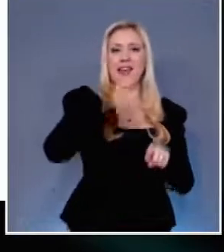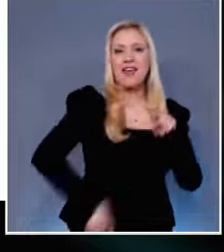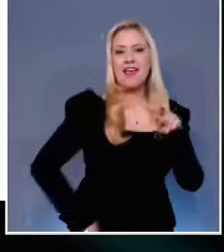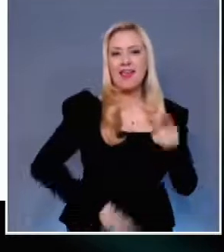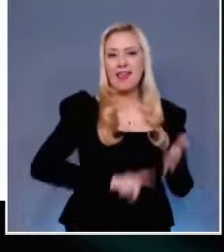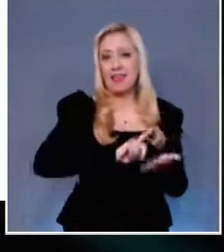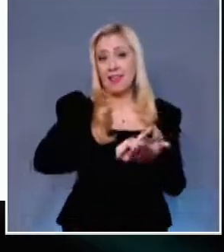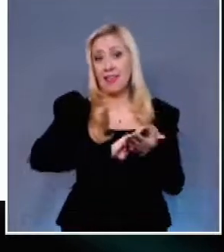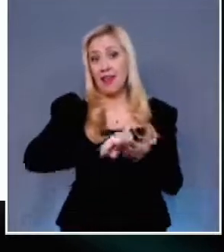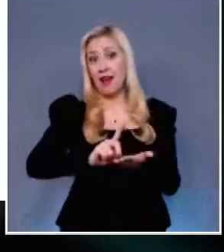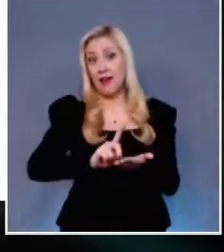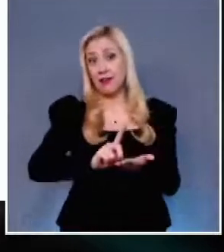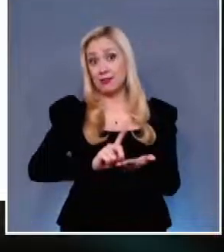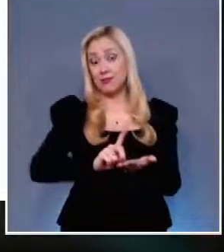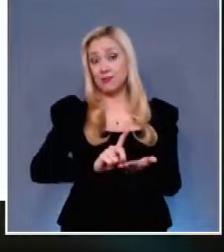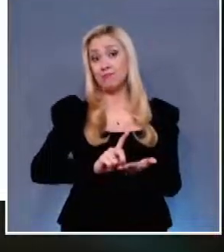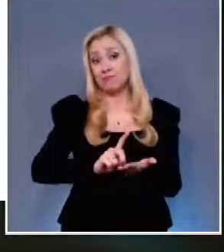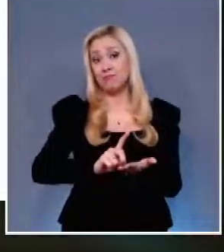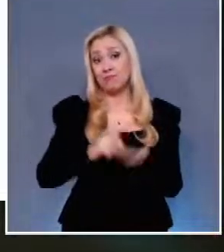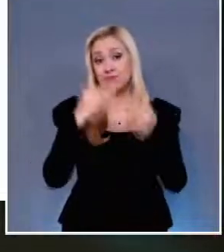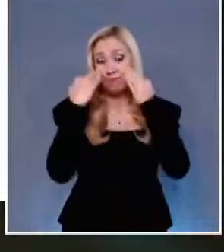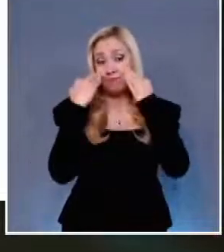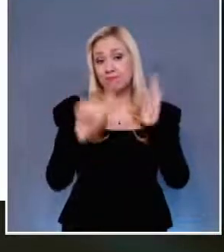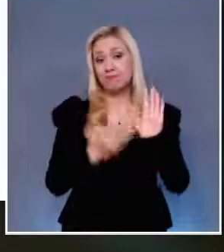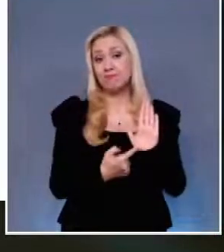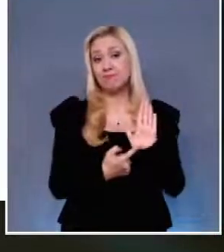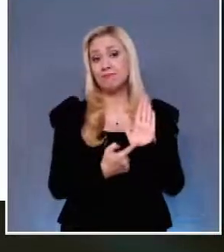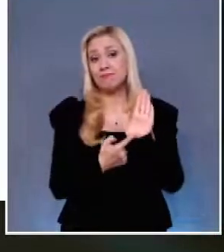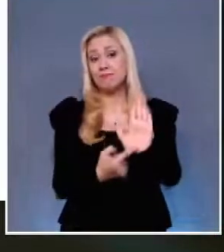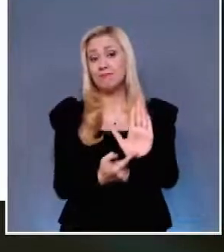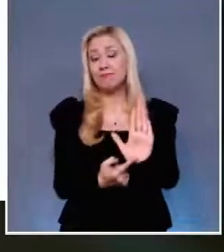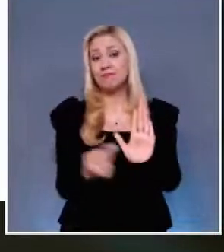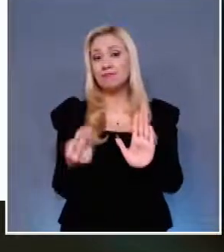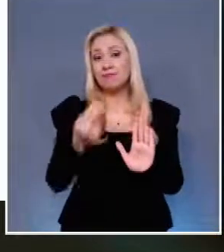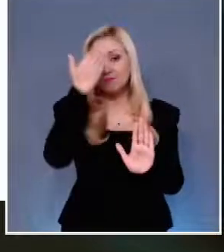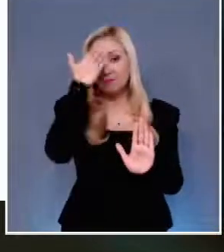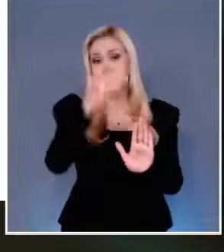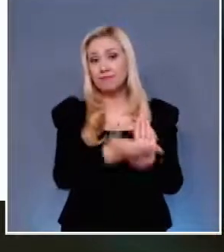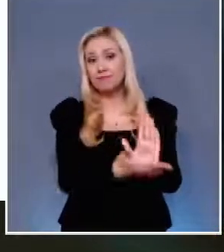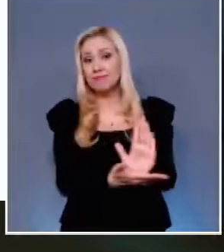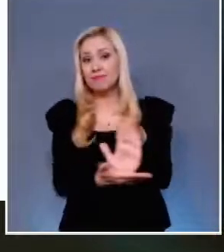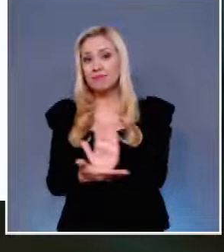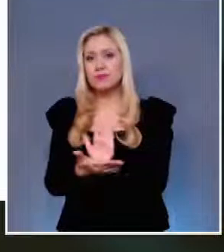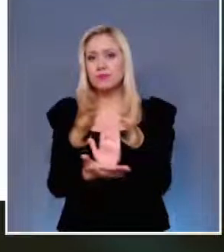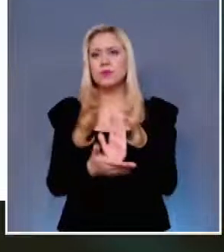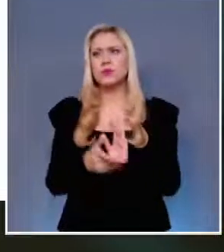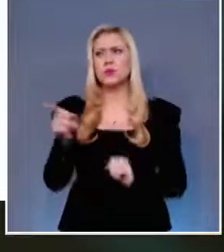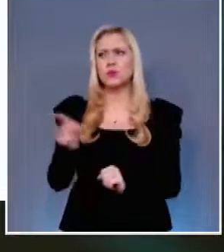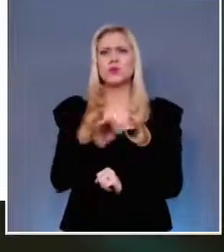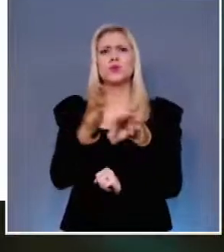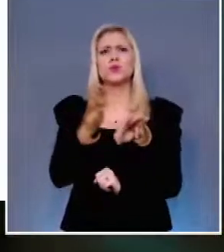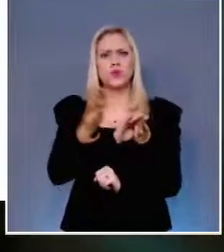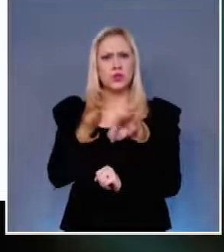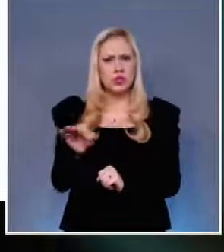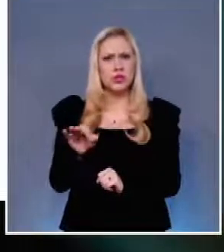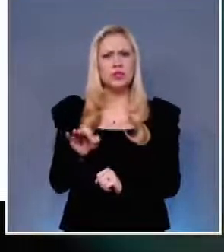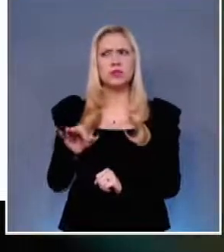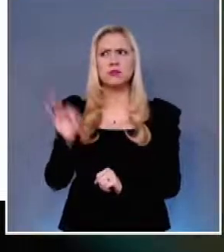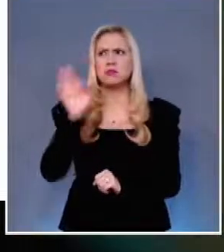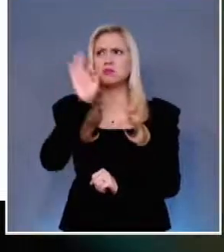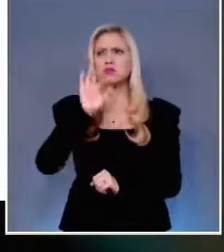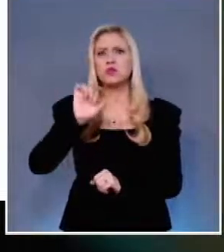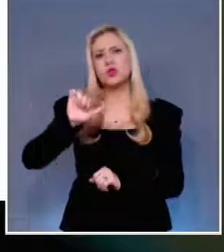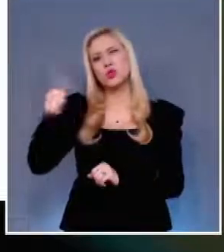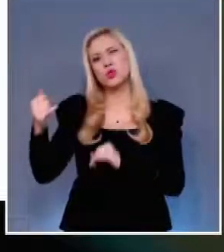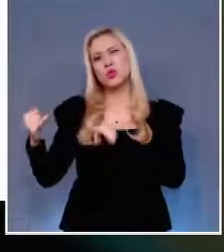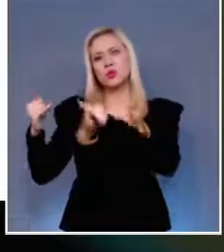autoridad es la que no puede interponer ningún recurso contra una decisión que la obliga a entregar